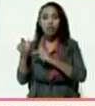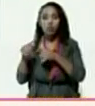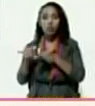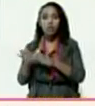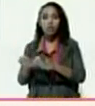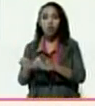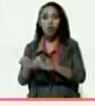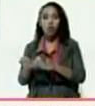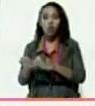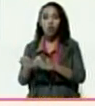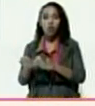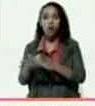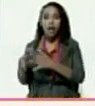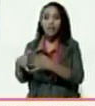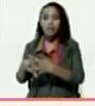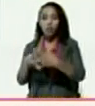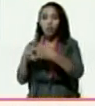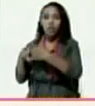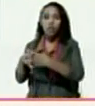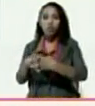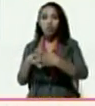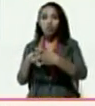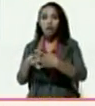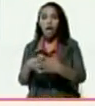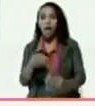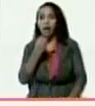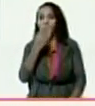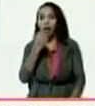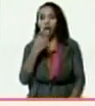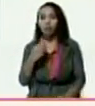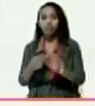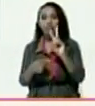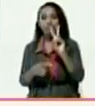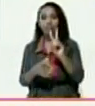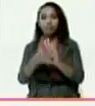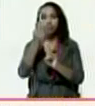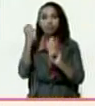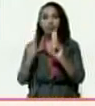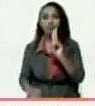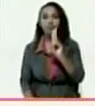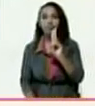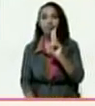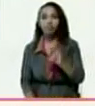suspensión Estados Unidos e Israel.